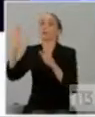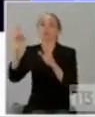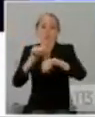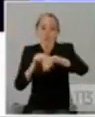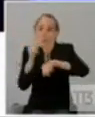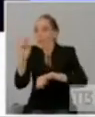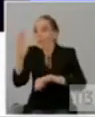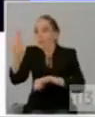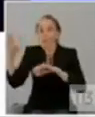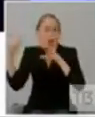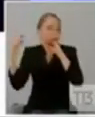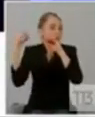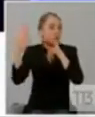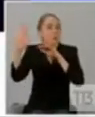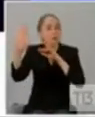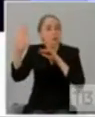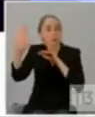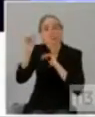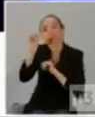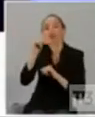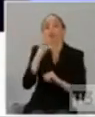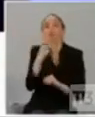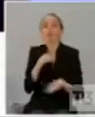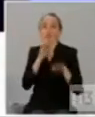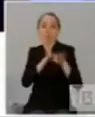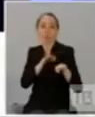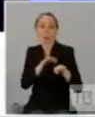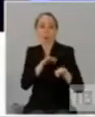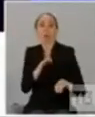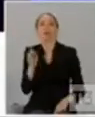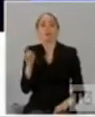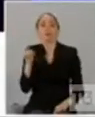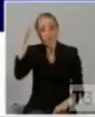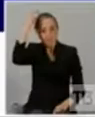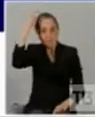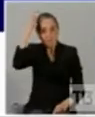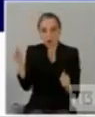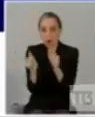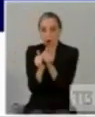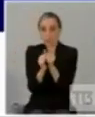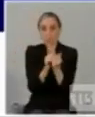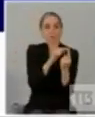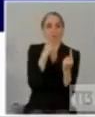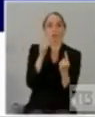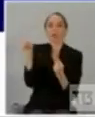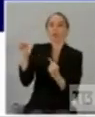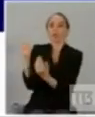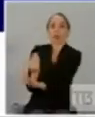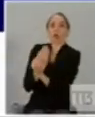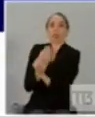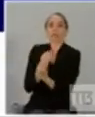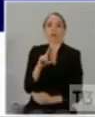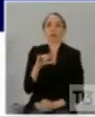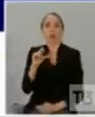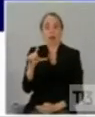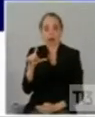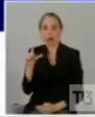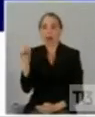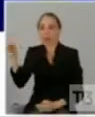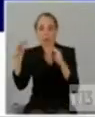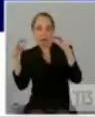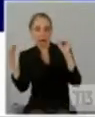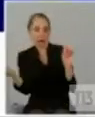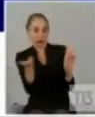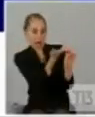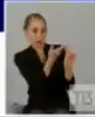pocos segundos. Le hablé de la lealtad. Ignacio Briones, que está al ladito suyo, lo acusó de desleal. Quiero que le hable a él